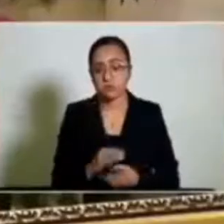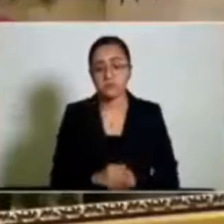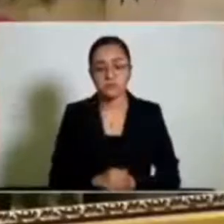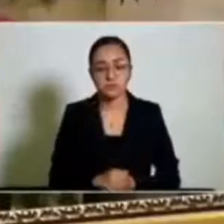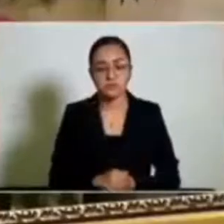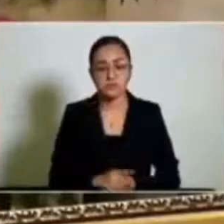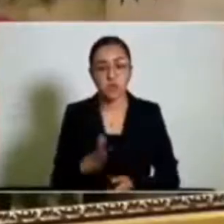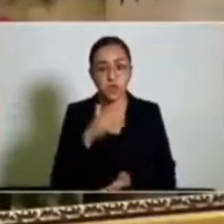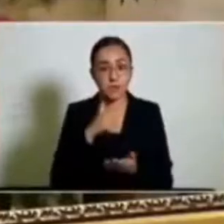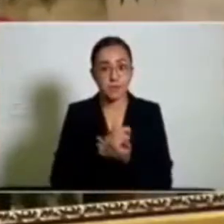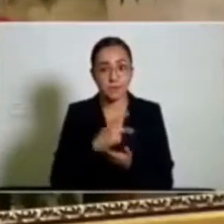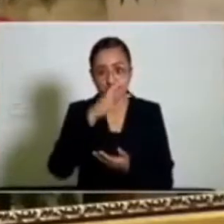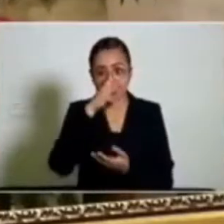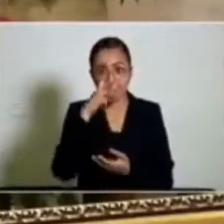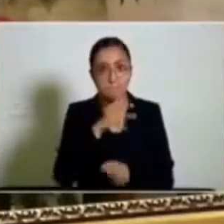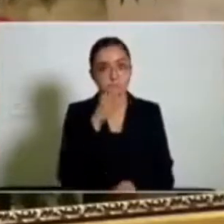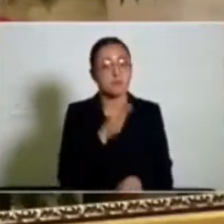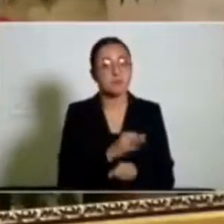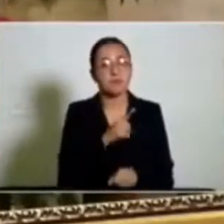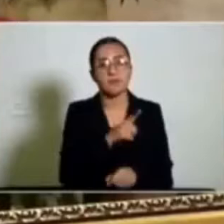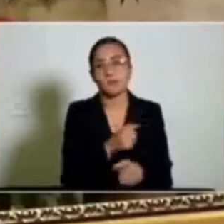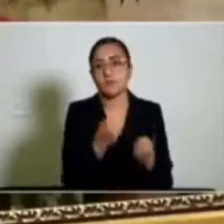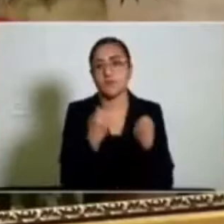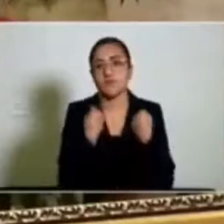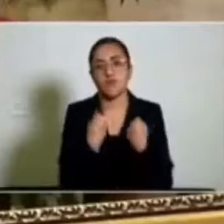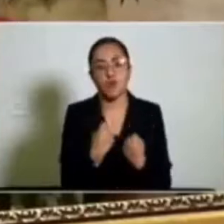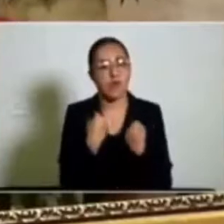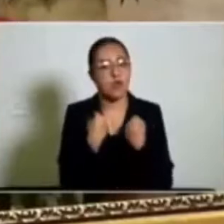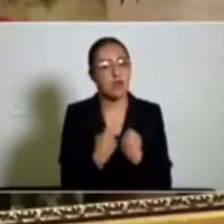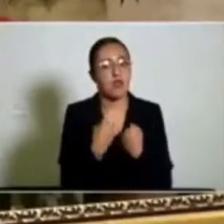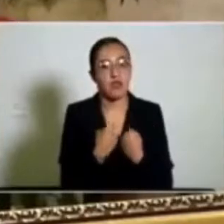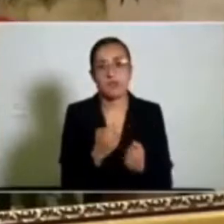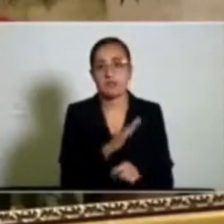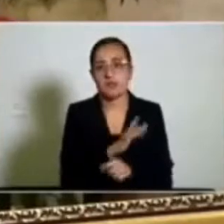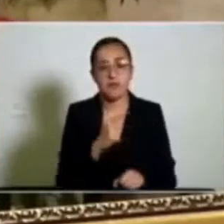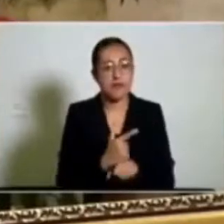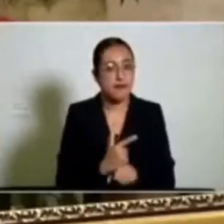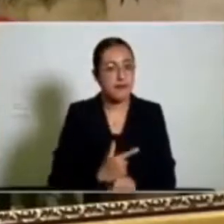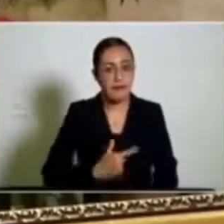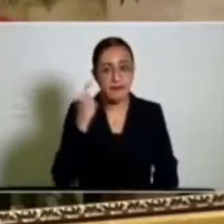La Ciudad de México tiene una situación de extrema gravedad.